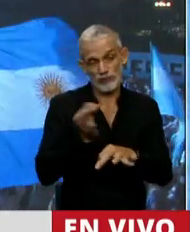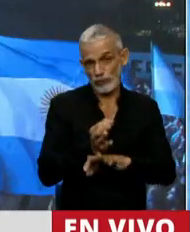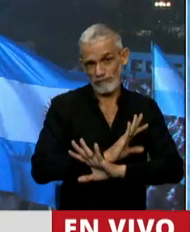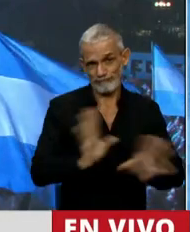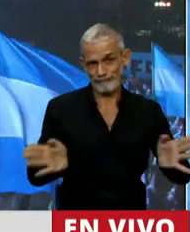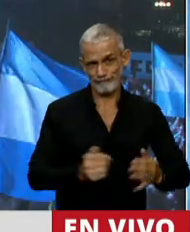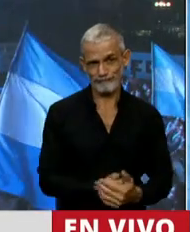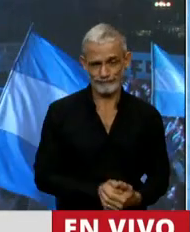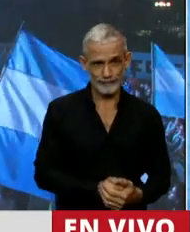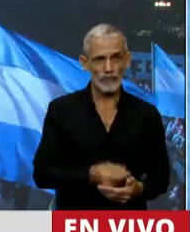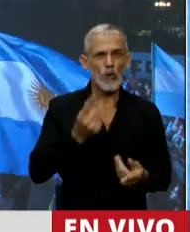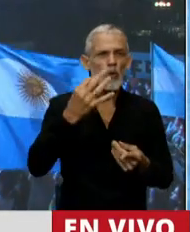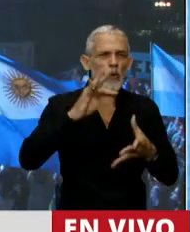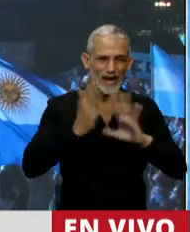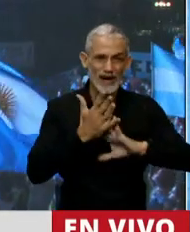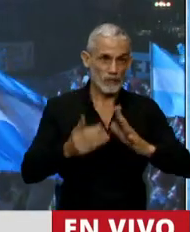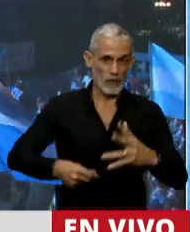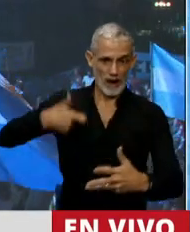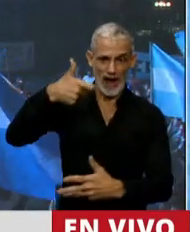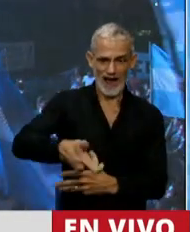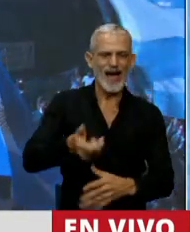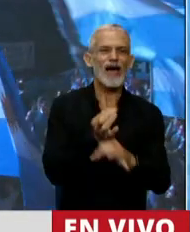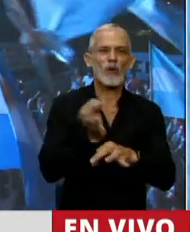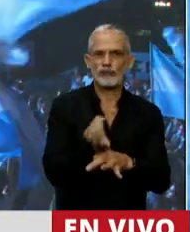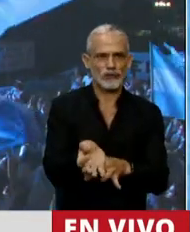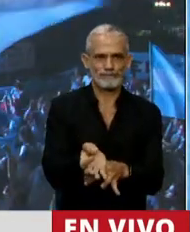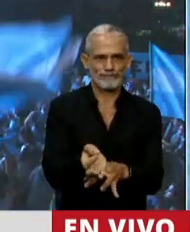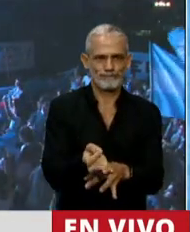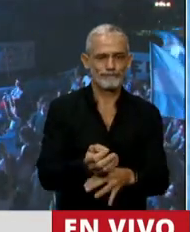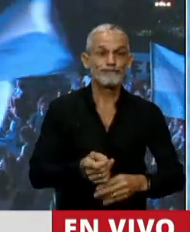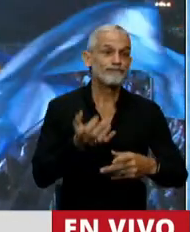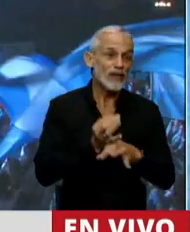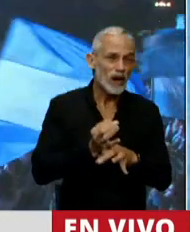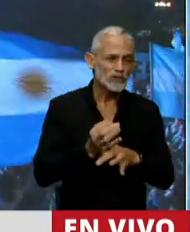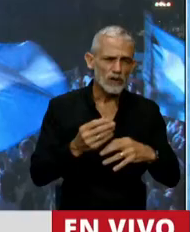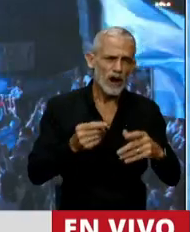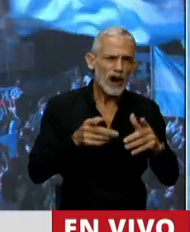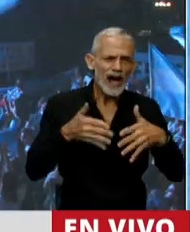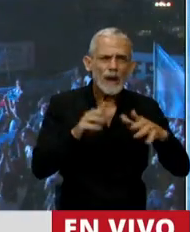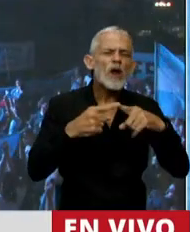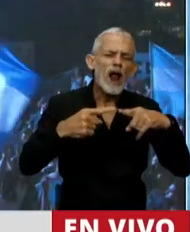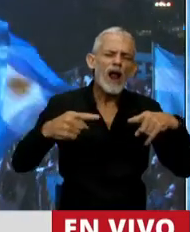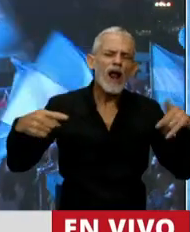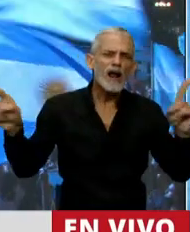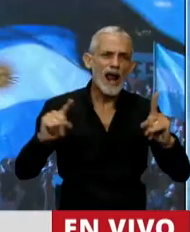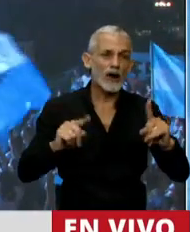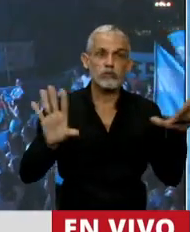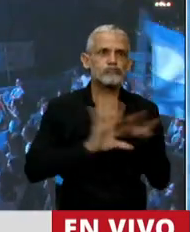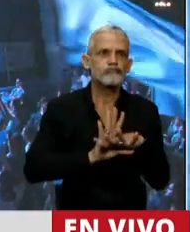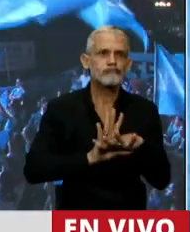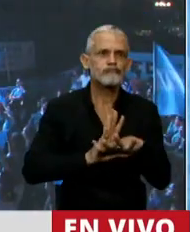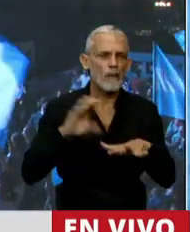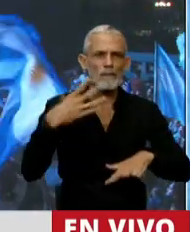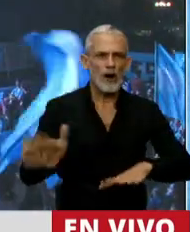educación. Tenemos que invertir en educación, señor presidente. Es largo el camino, pero es el más